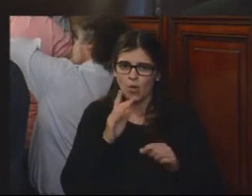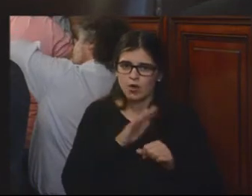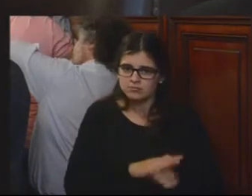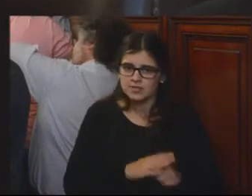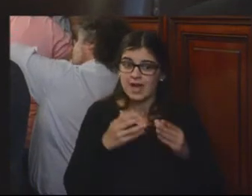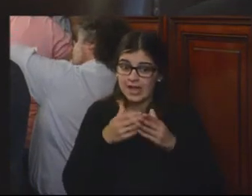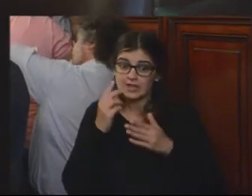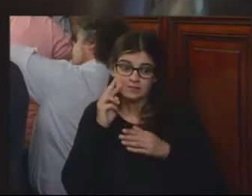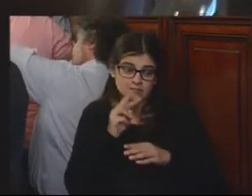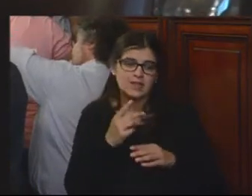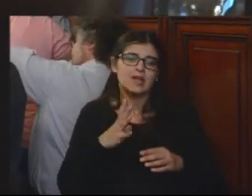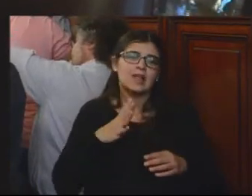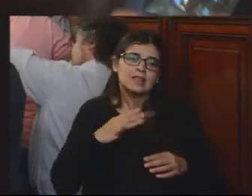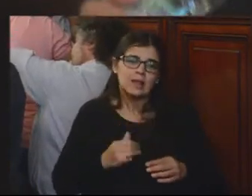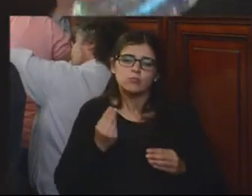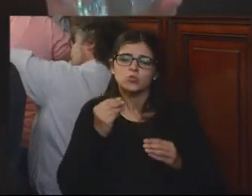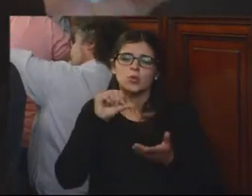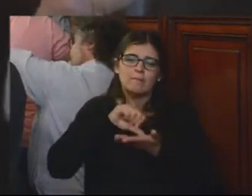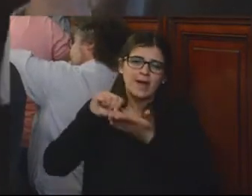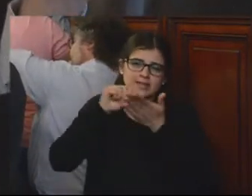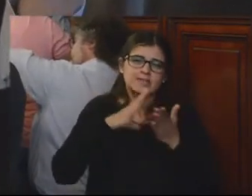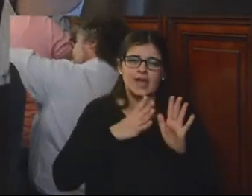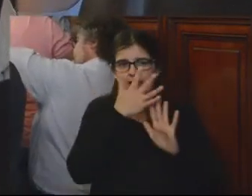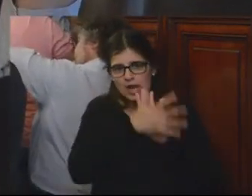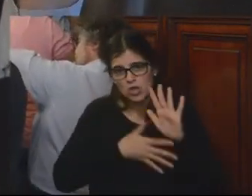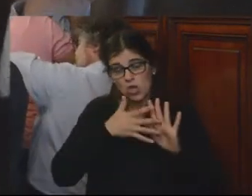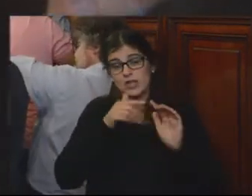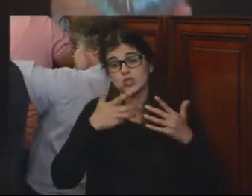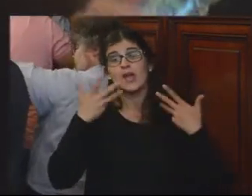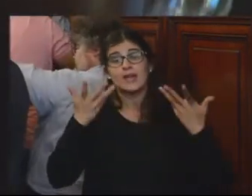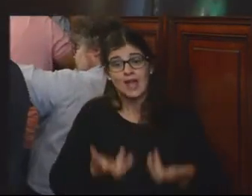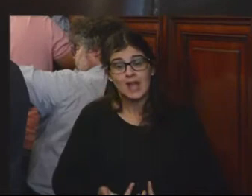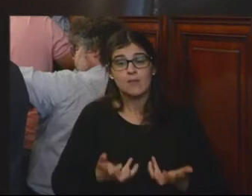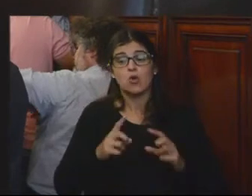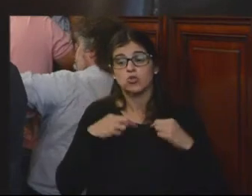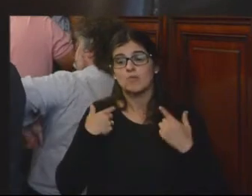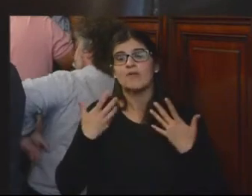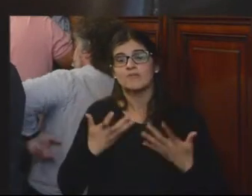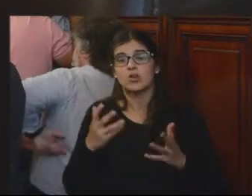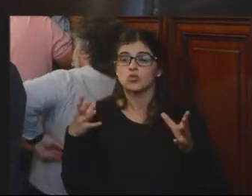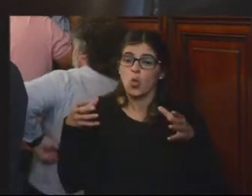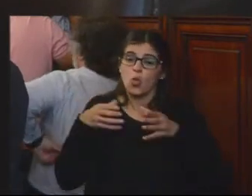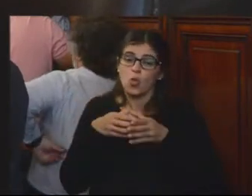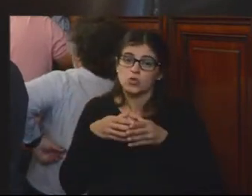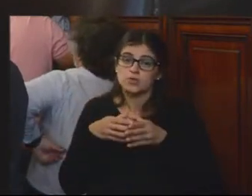materia que todavía tenemos pendiente en muchos países de la región y en ese sentido creemos que tenemos que construir juntos